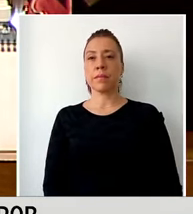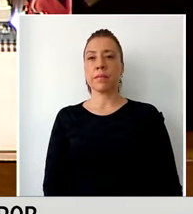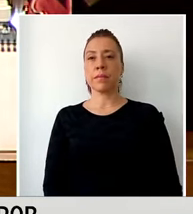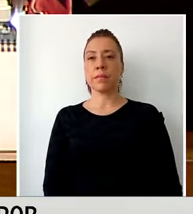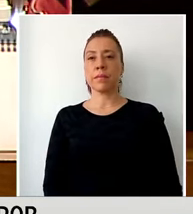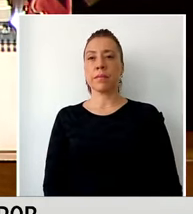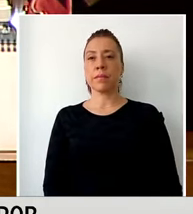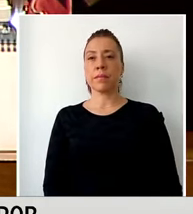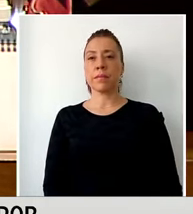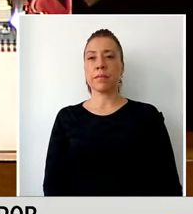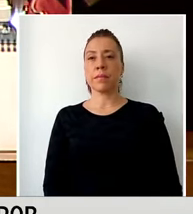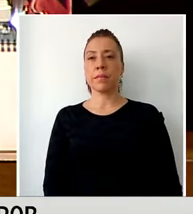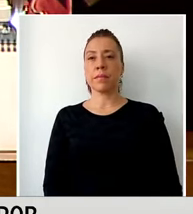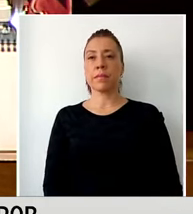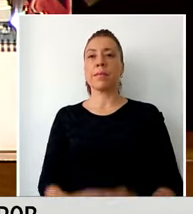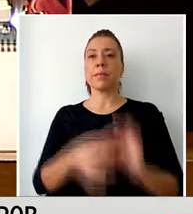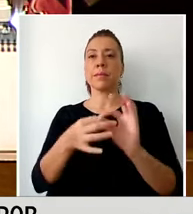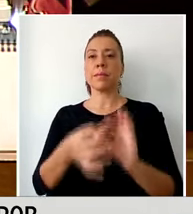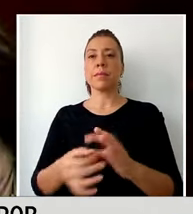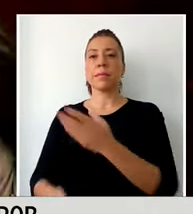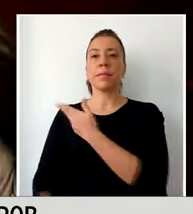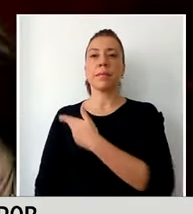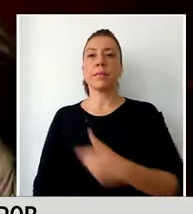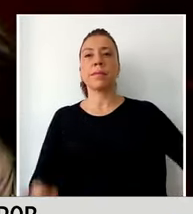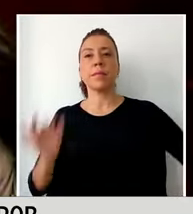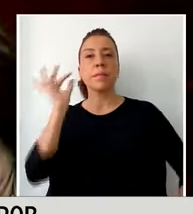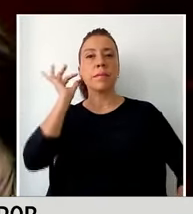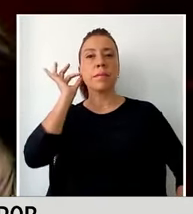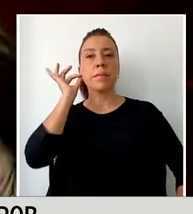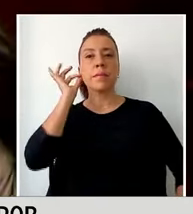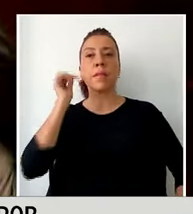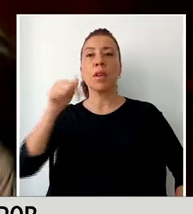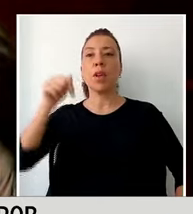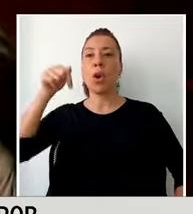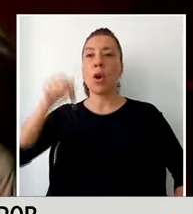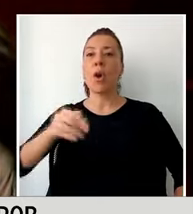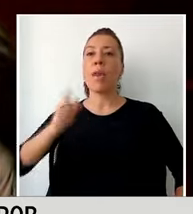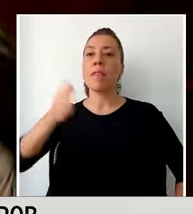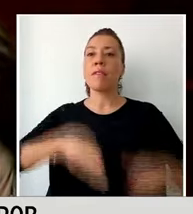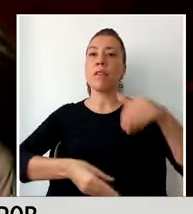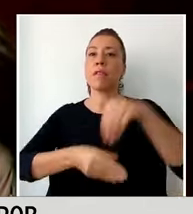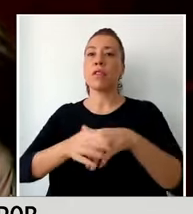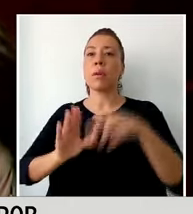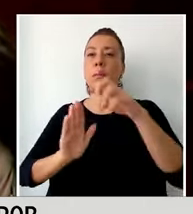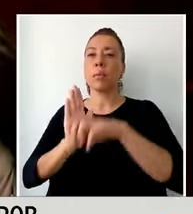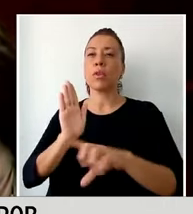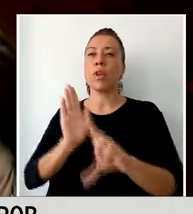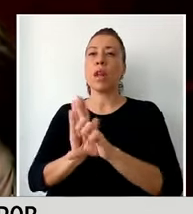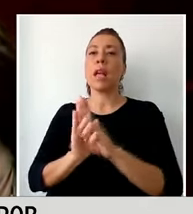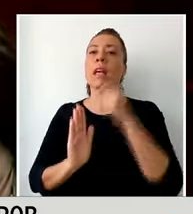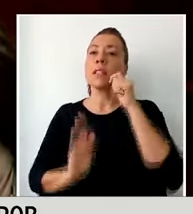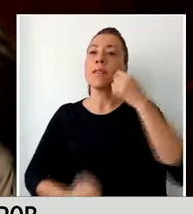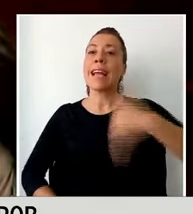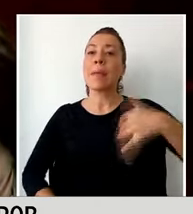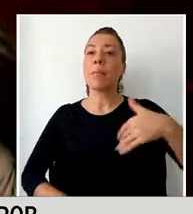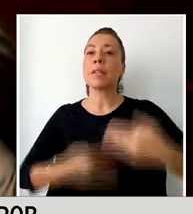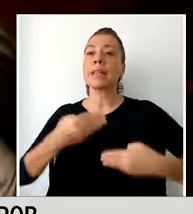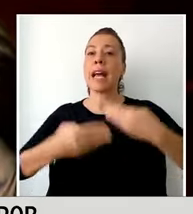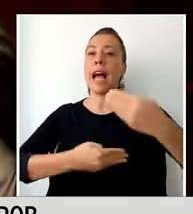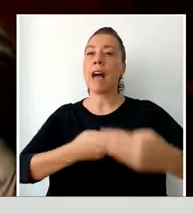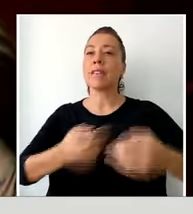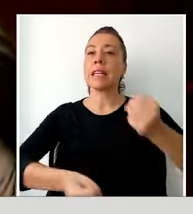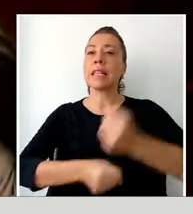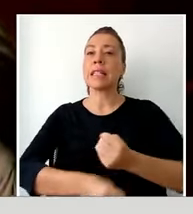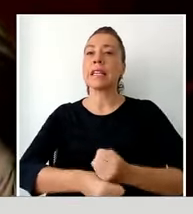Muchas gracias presidenta el día de hoy debemos votar un proyecto de ley que constituye un importante Avance en la tarea de erradicar